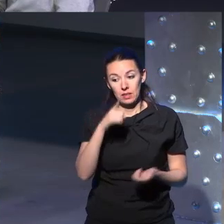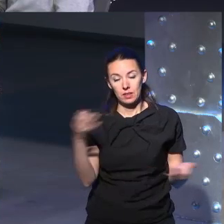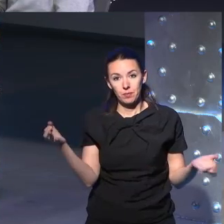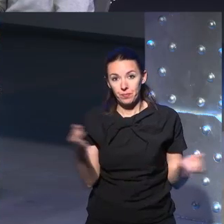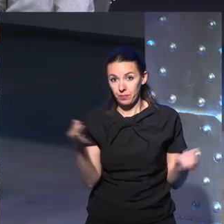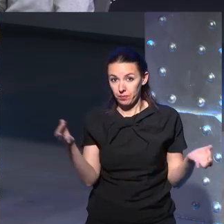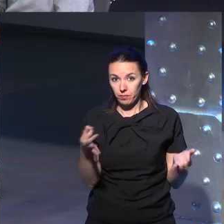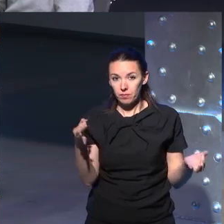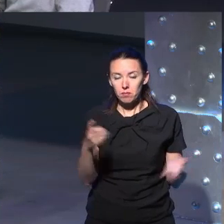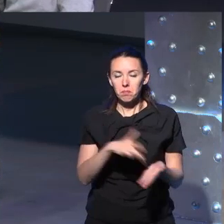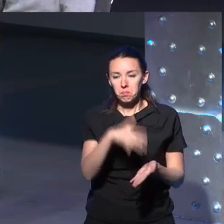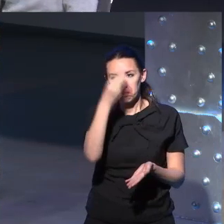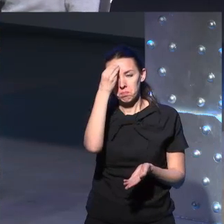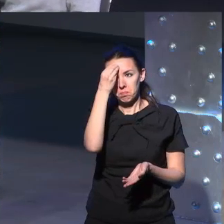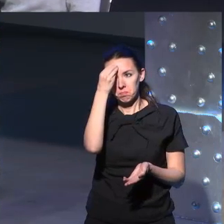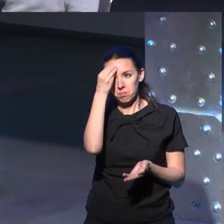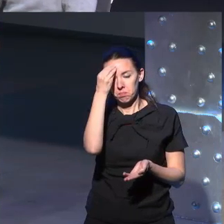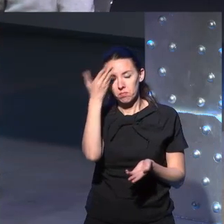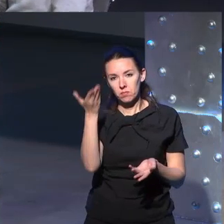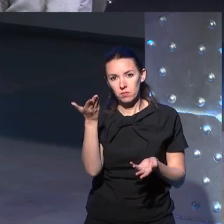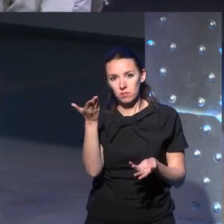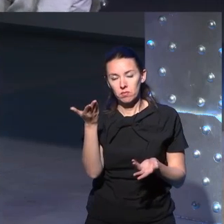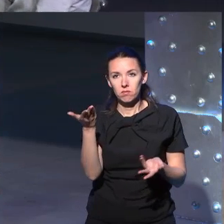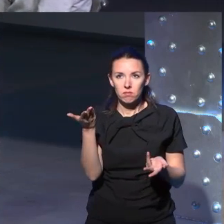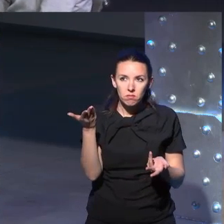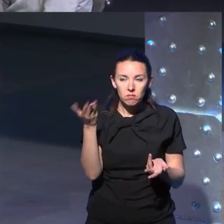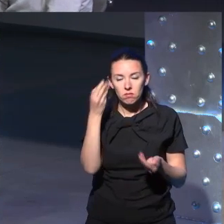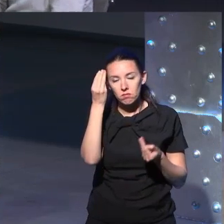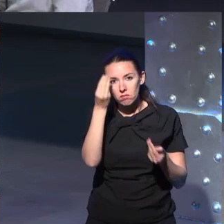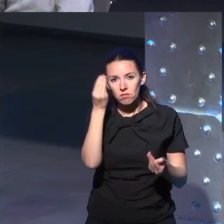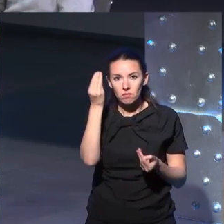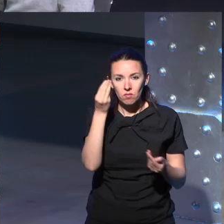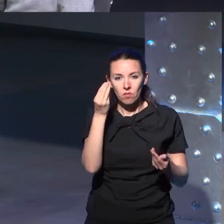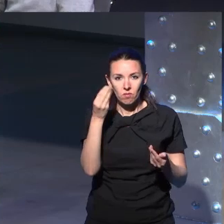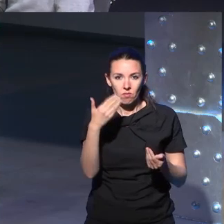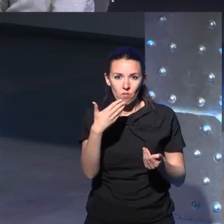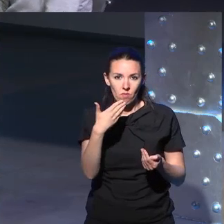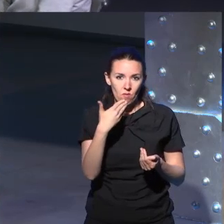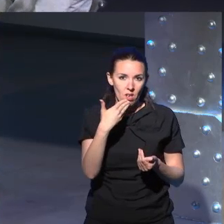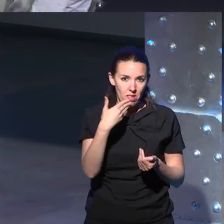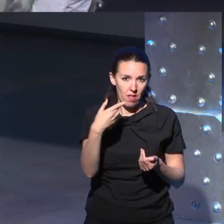Que yo estaba pensando en las edades de Guillermo, ¿no?